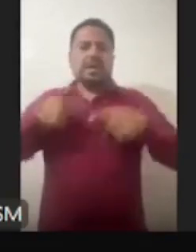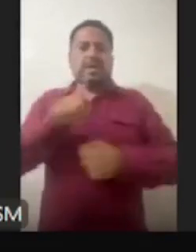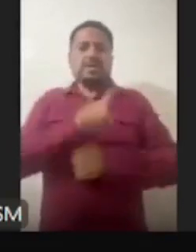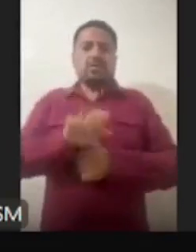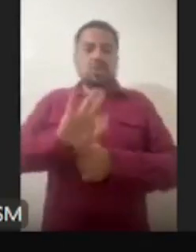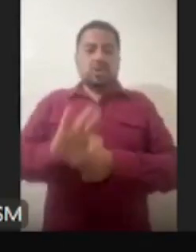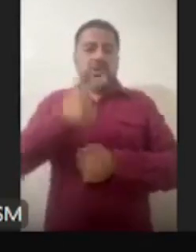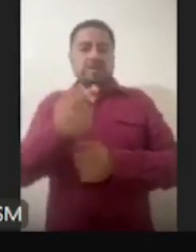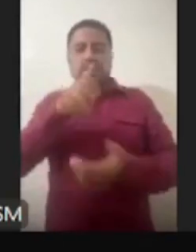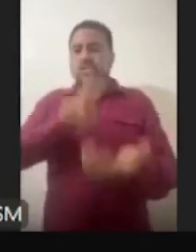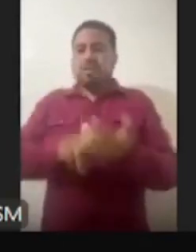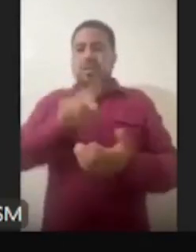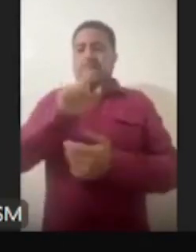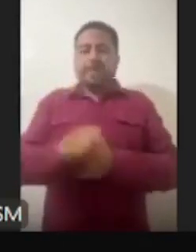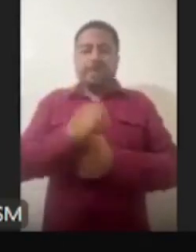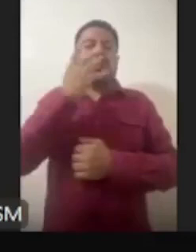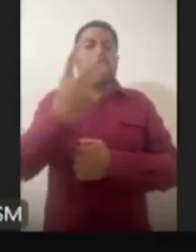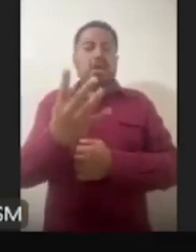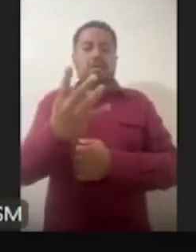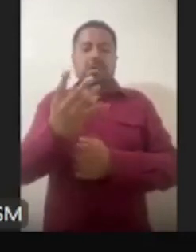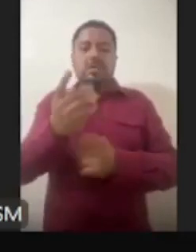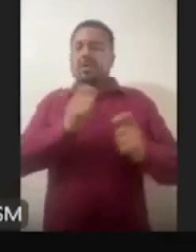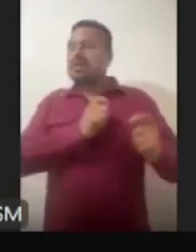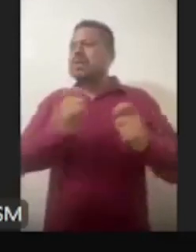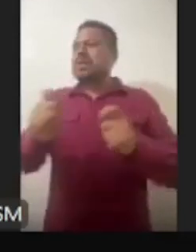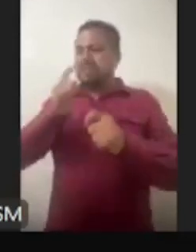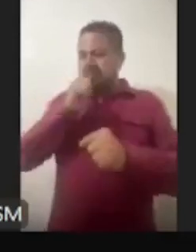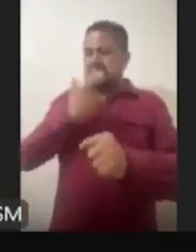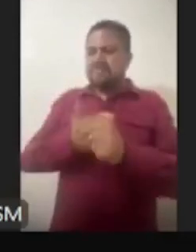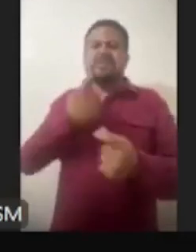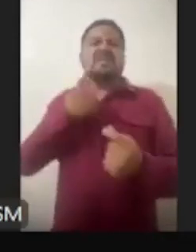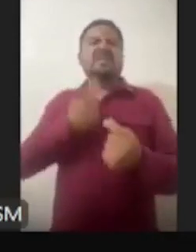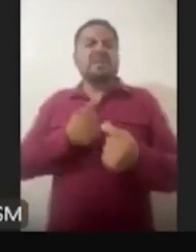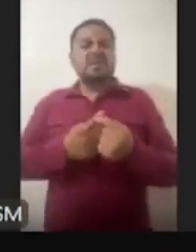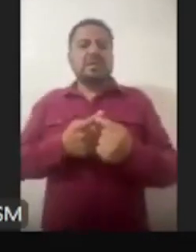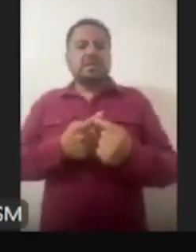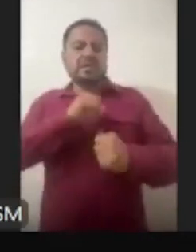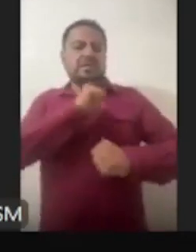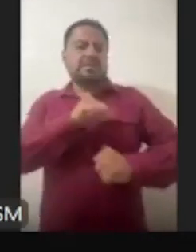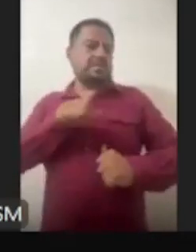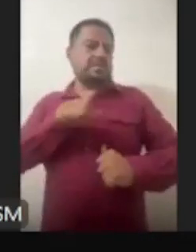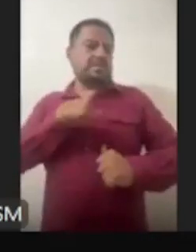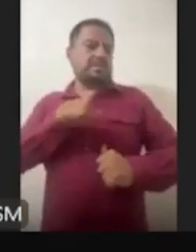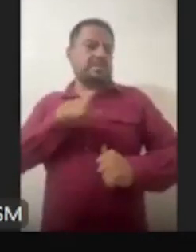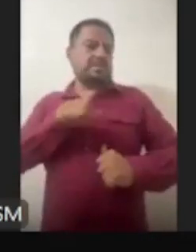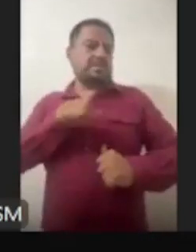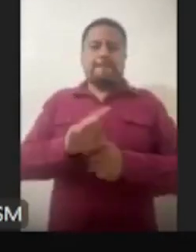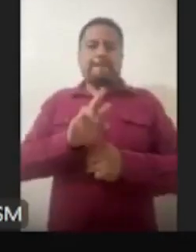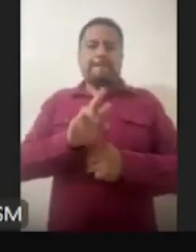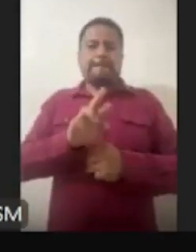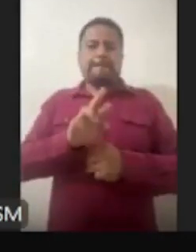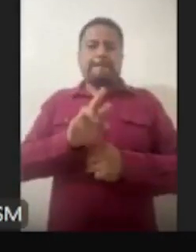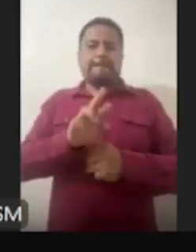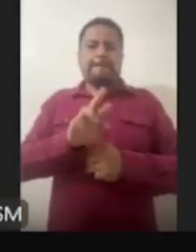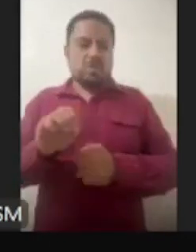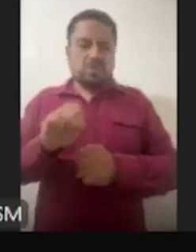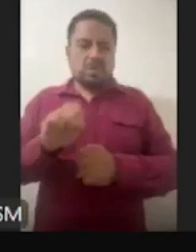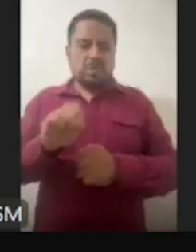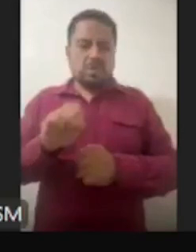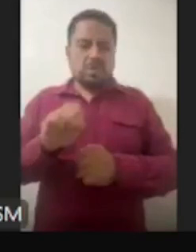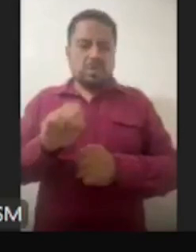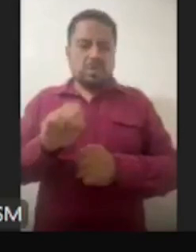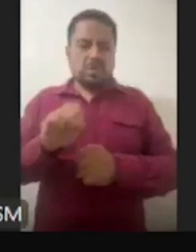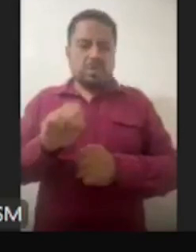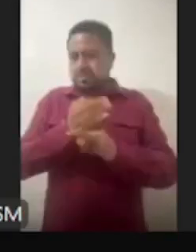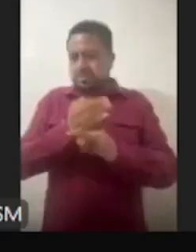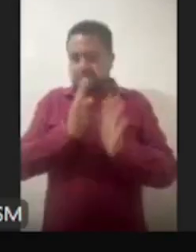del 2024, que fue turnado a la ponencia a cargo de la magistrada Hilda Rosa Delgado Brito. Por lo tanto, le solicito,